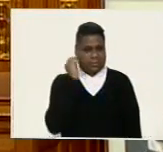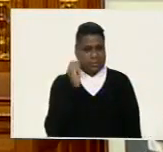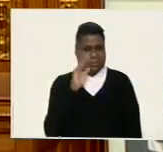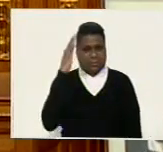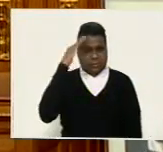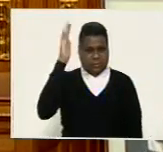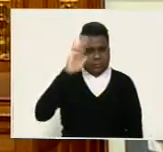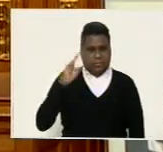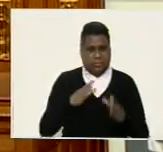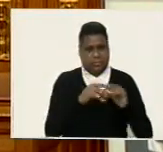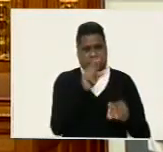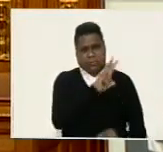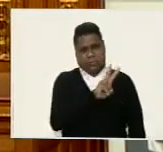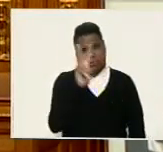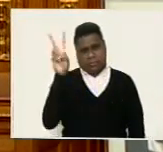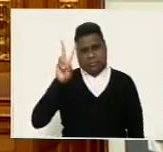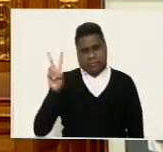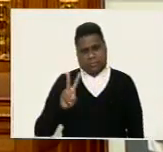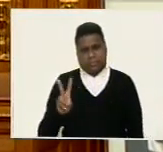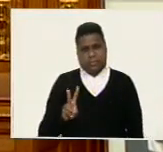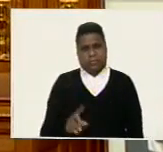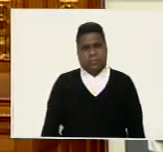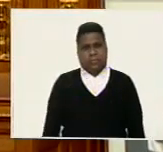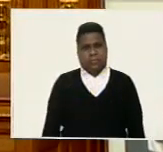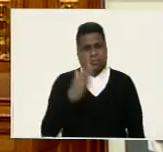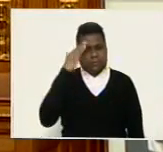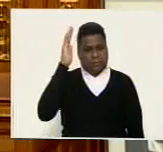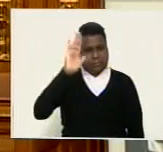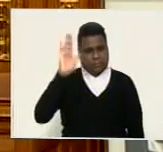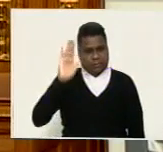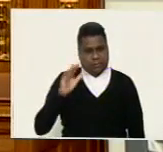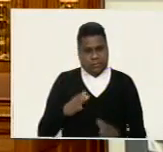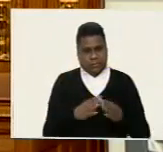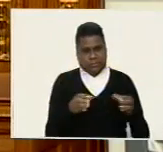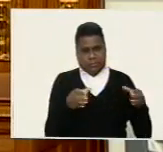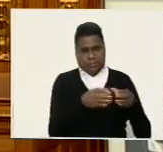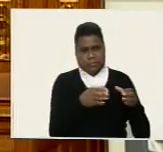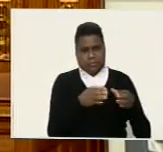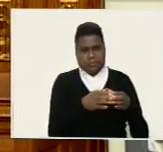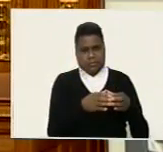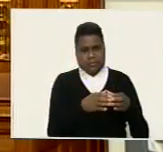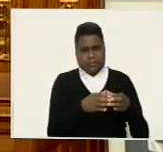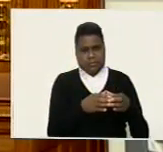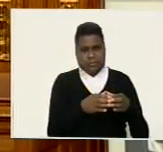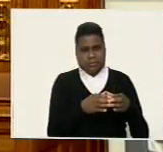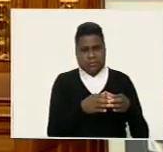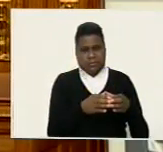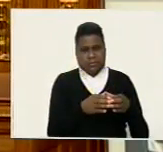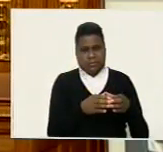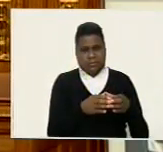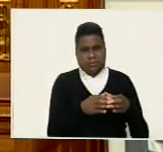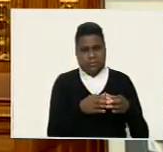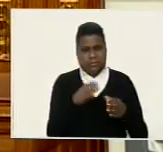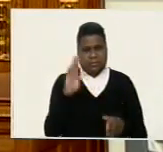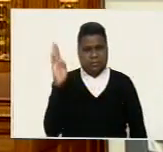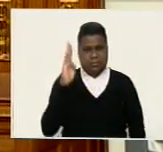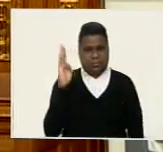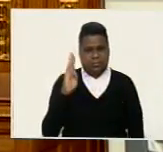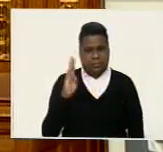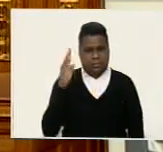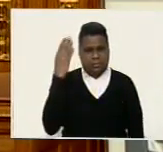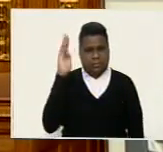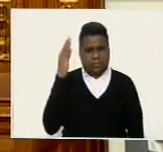a toda Venezuela. Un saludo a nuestro bloque parlamentario de Barinas. Un saludo a todos y